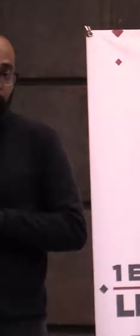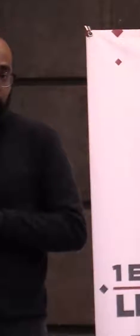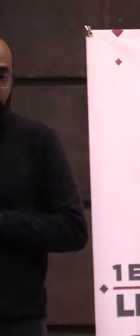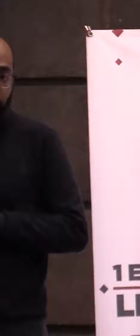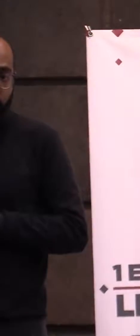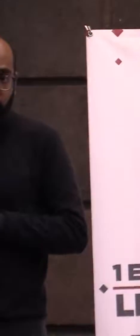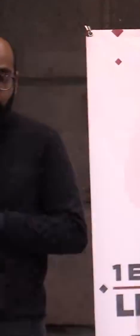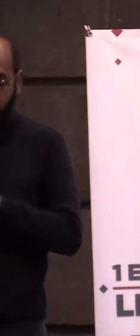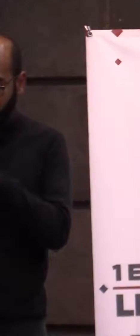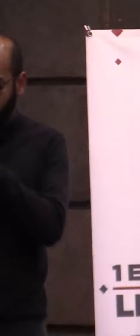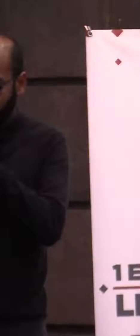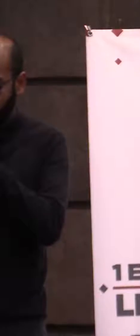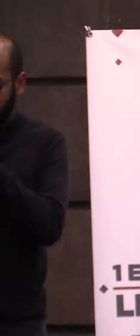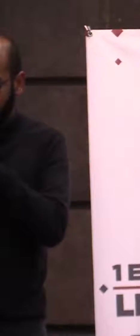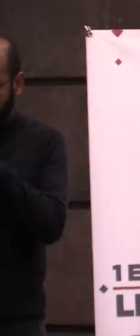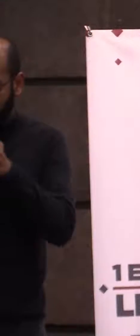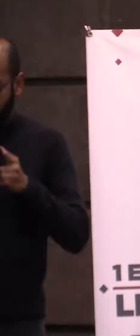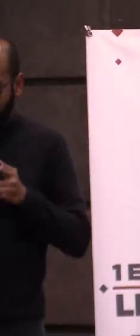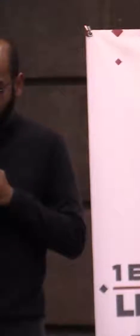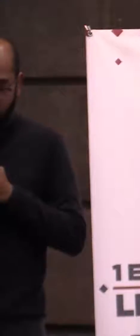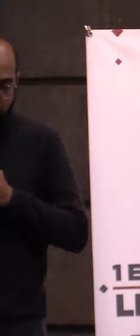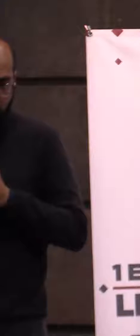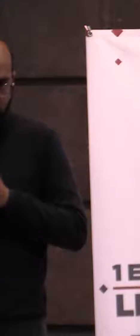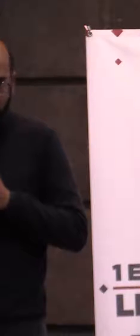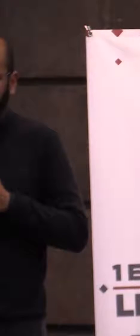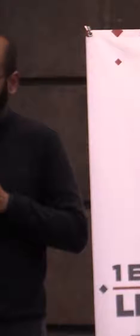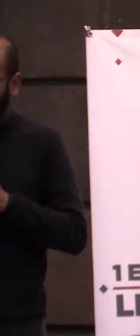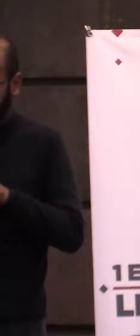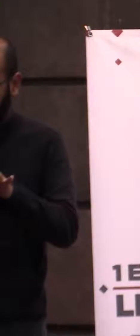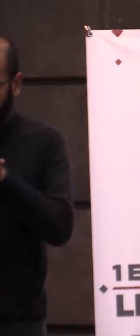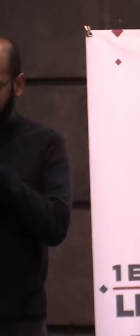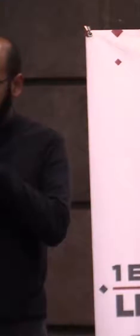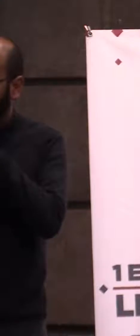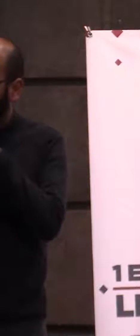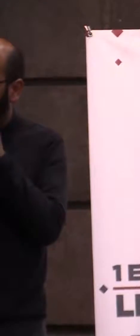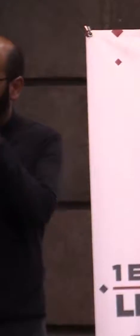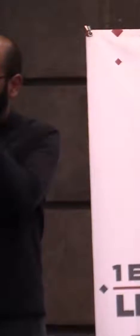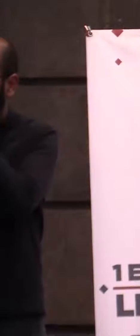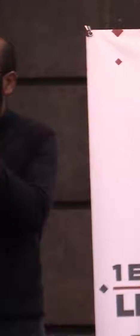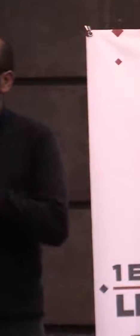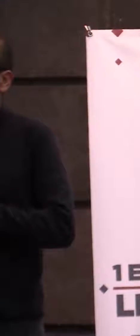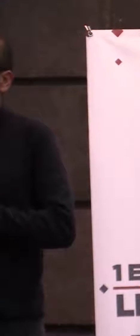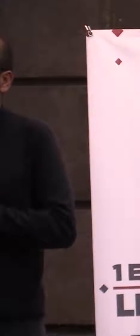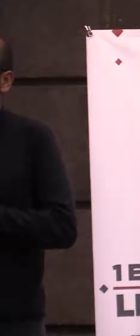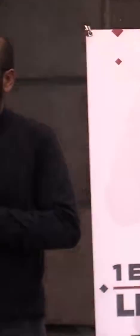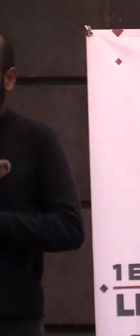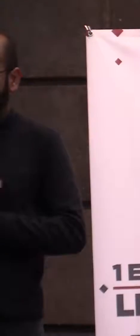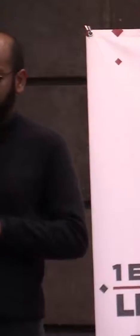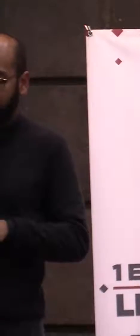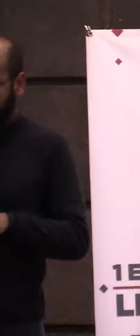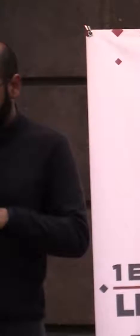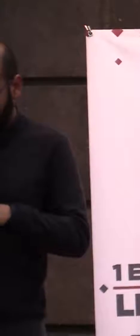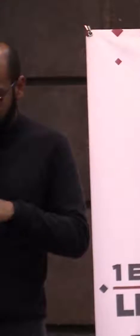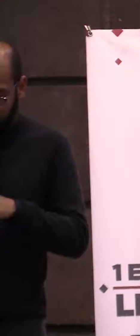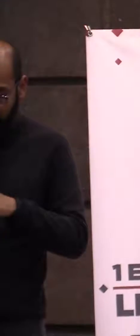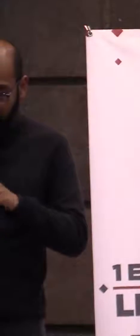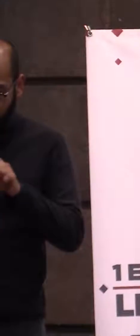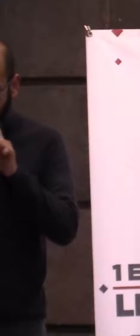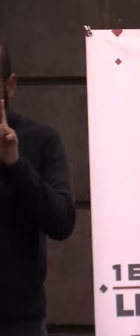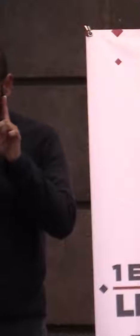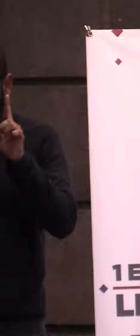Morena hemos colaborado de manera estrecha con el presidente Andrés Manuel López Obrador y aprobado